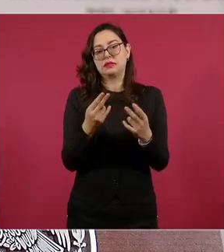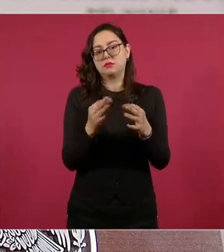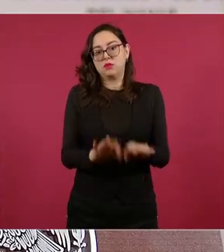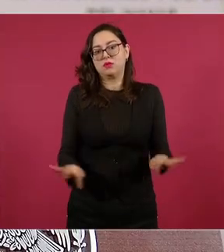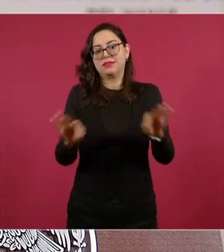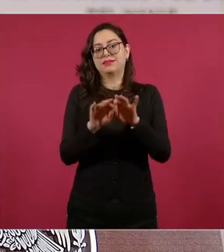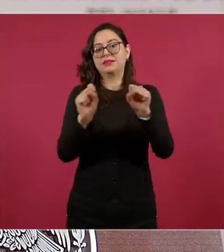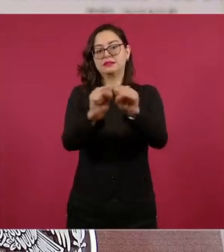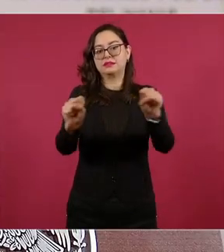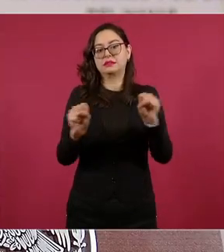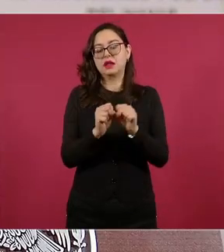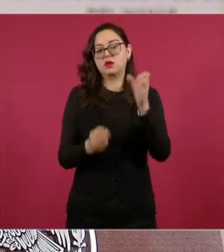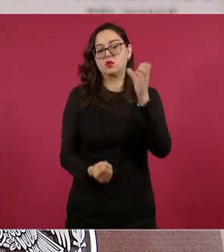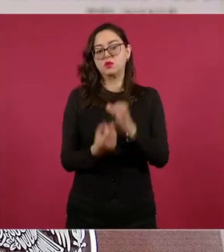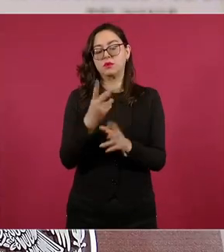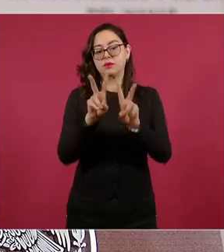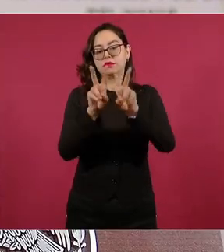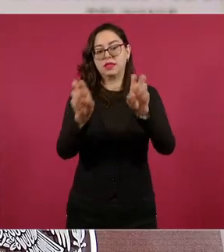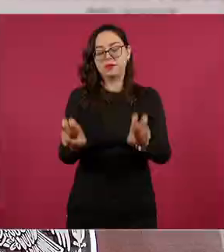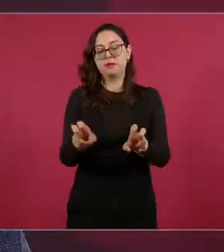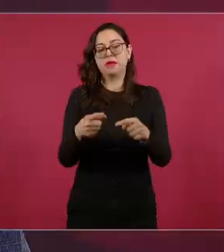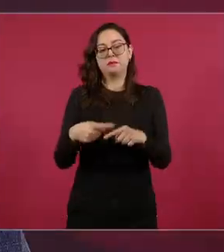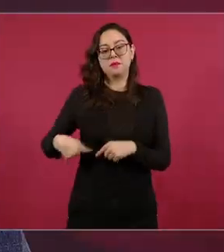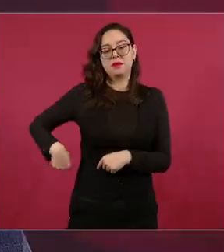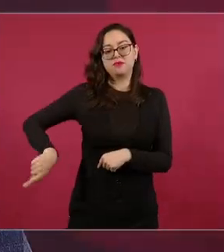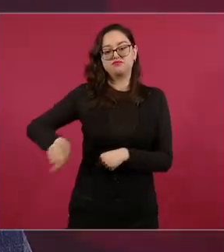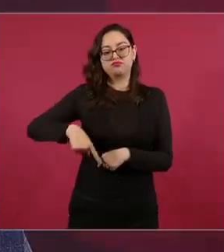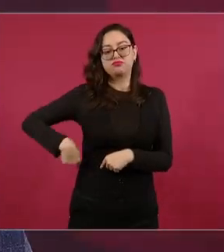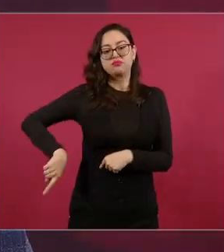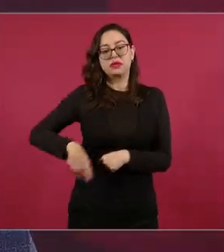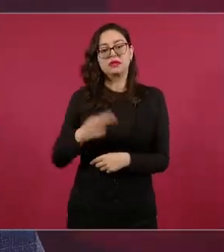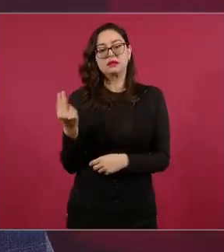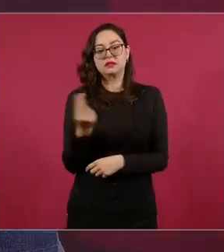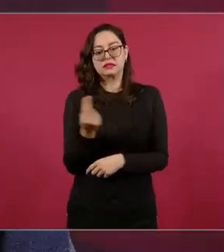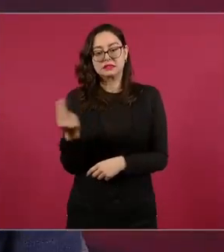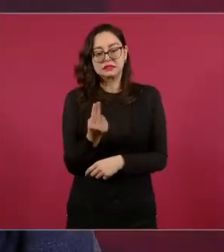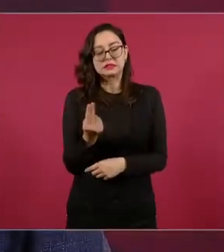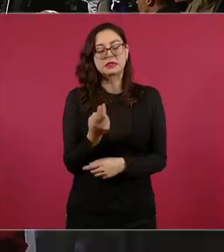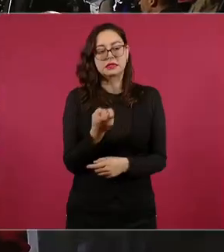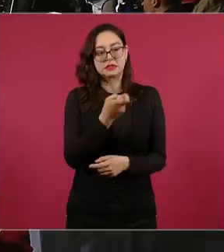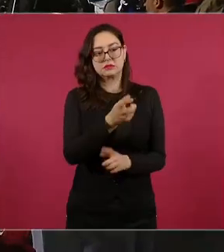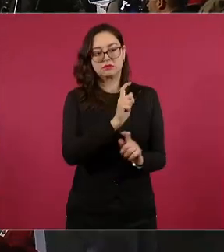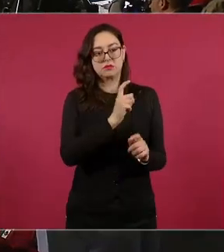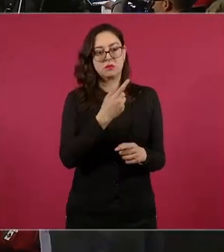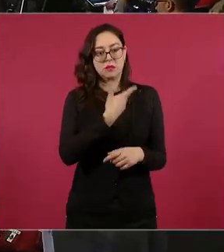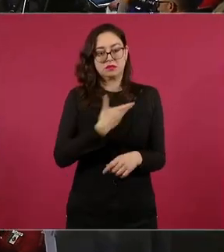el señor presidente nos realizó. Es cuanto.